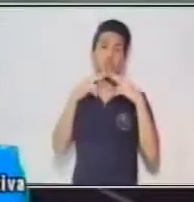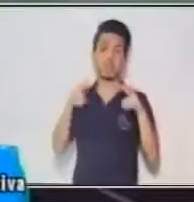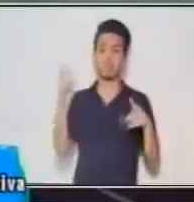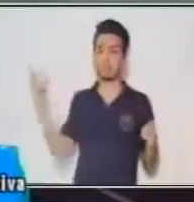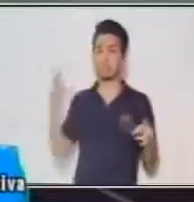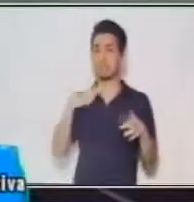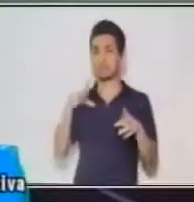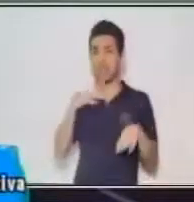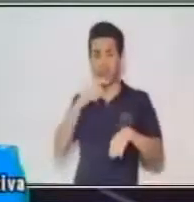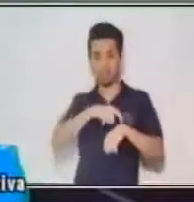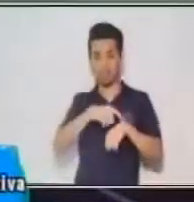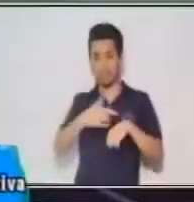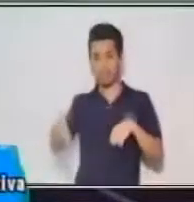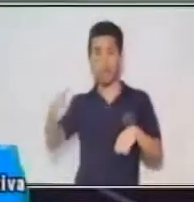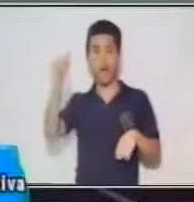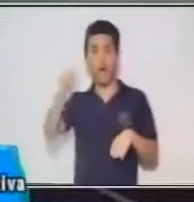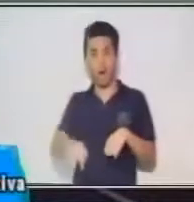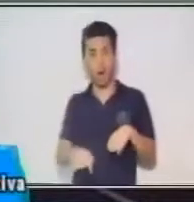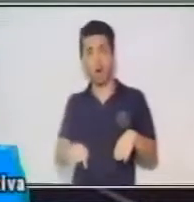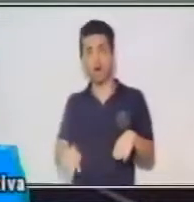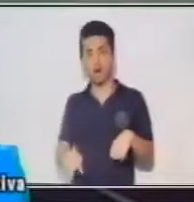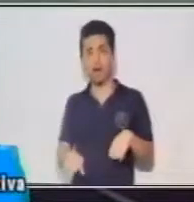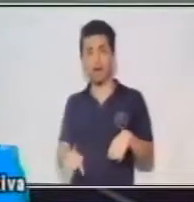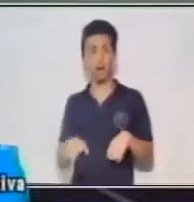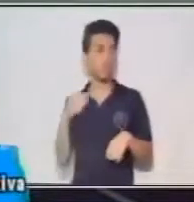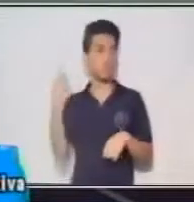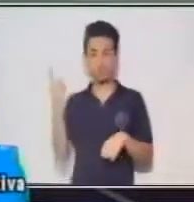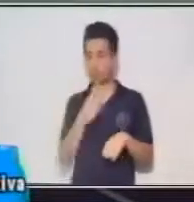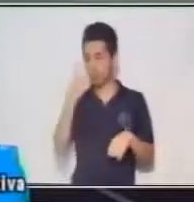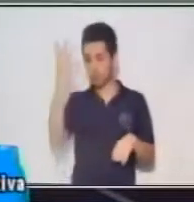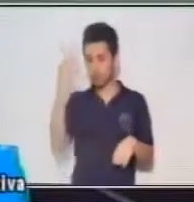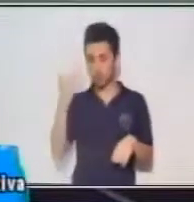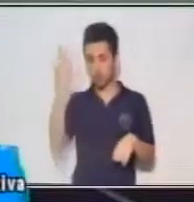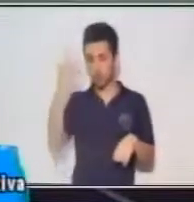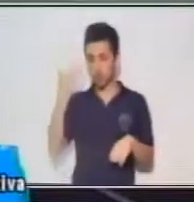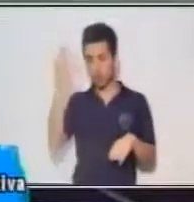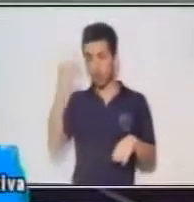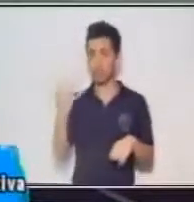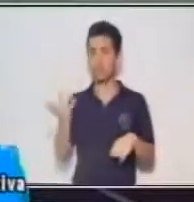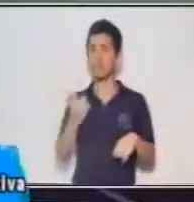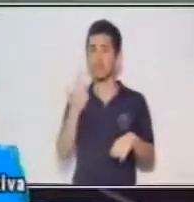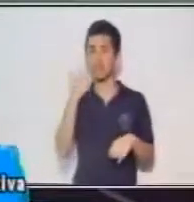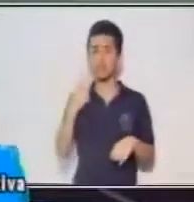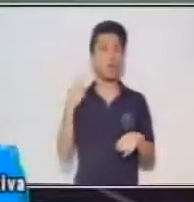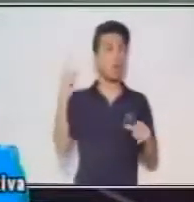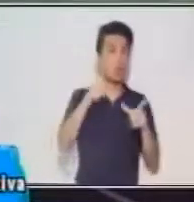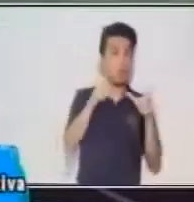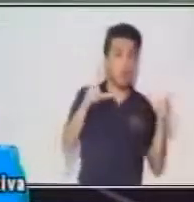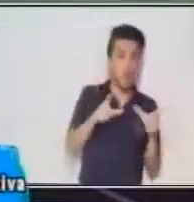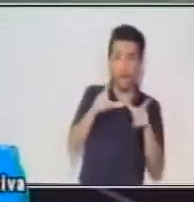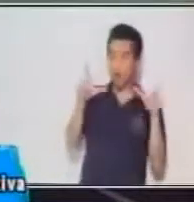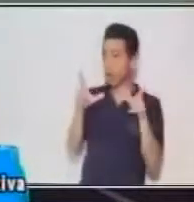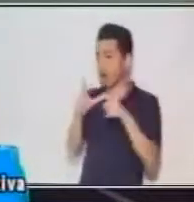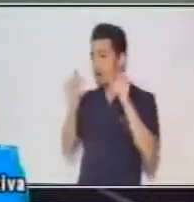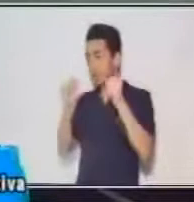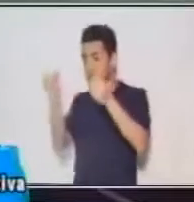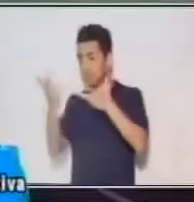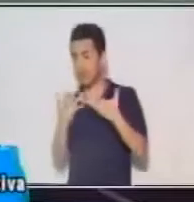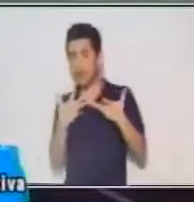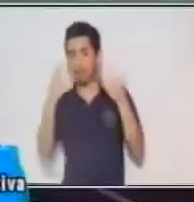a la vanguardia. ¿Qué significa esto? Están todos los días en todos los lugares para poder darnos